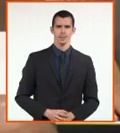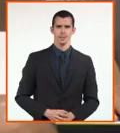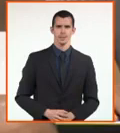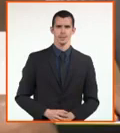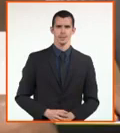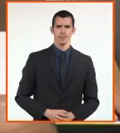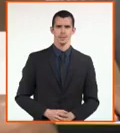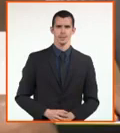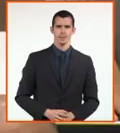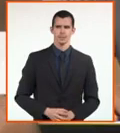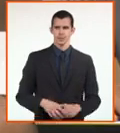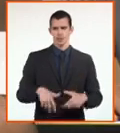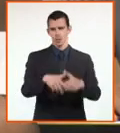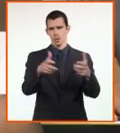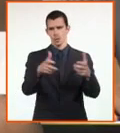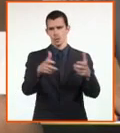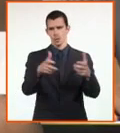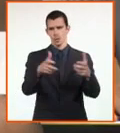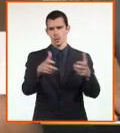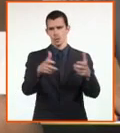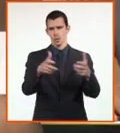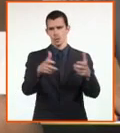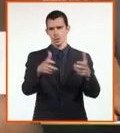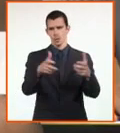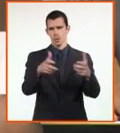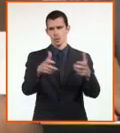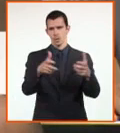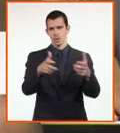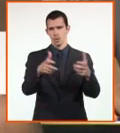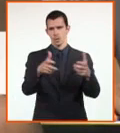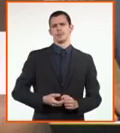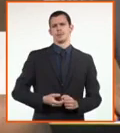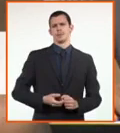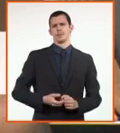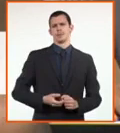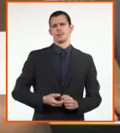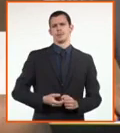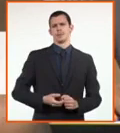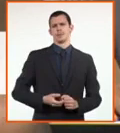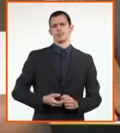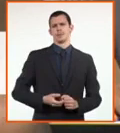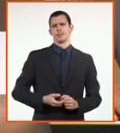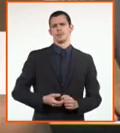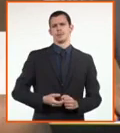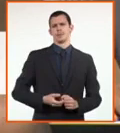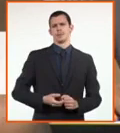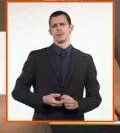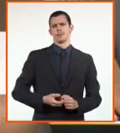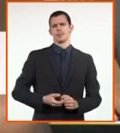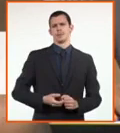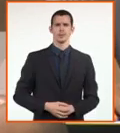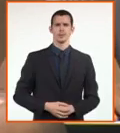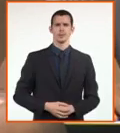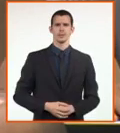como la FEU, como la FEU, con este